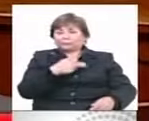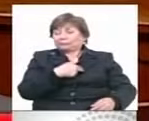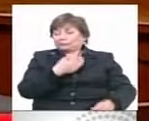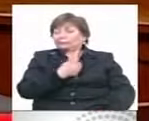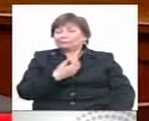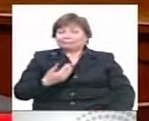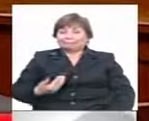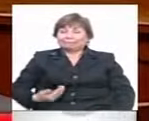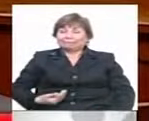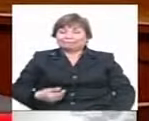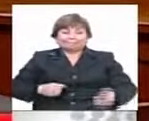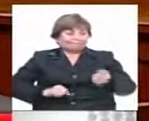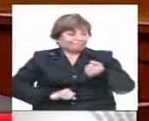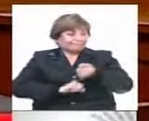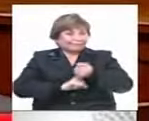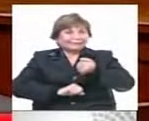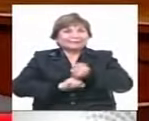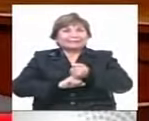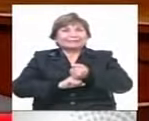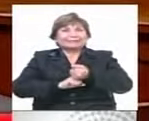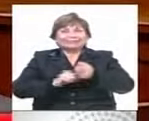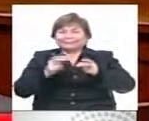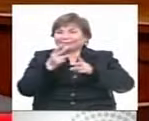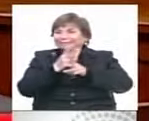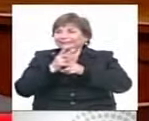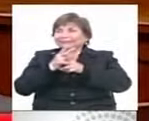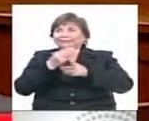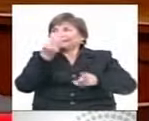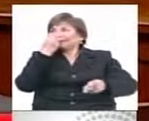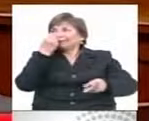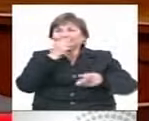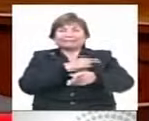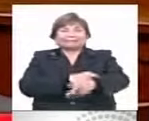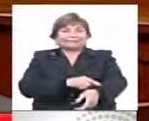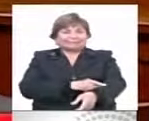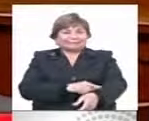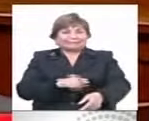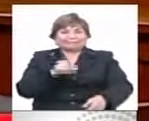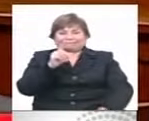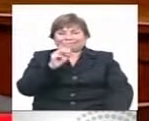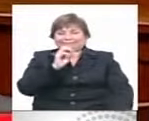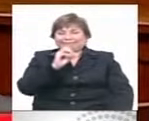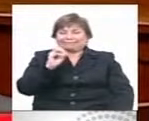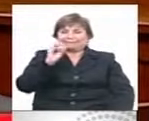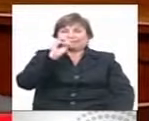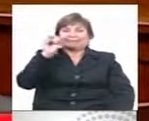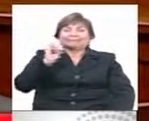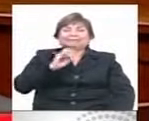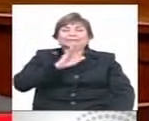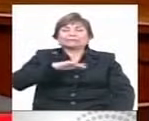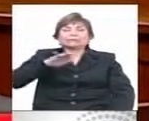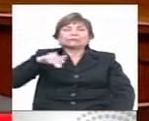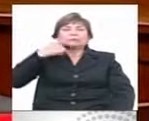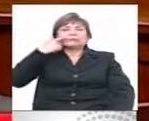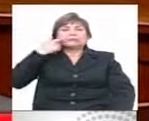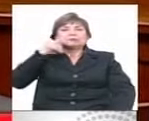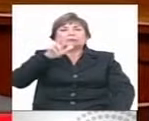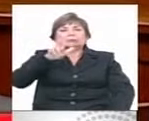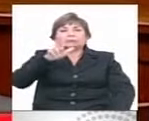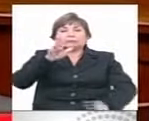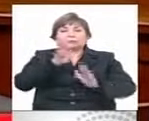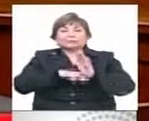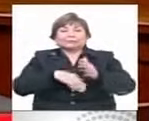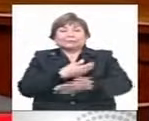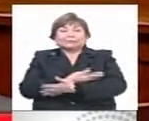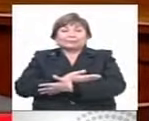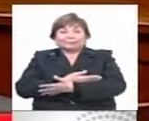está fortaleciendo la prevención y control de la desnutrición y la anemia al 100% de los niños y niñas menores de 3 años,